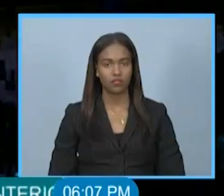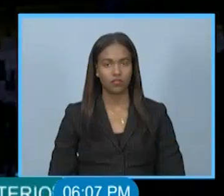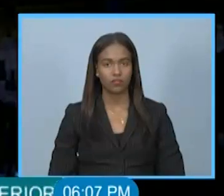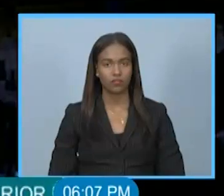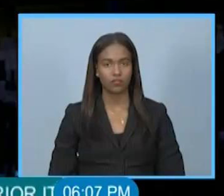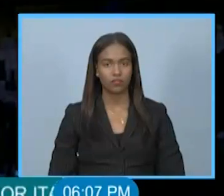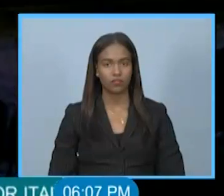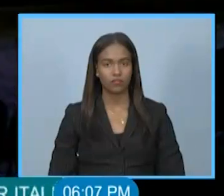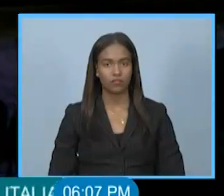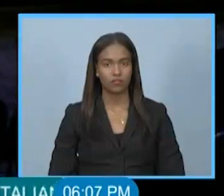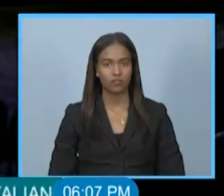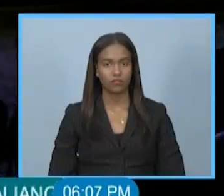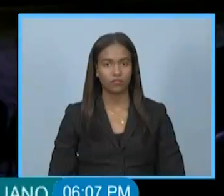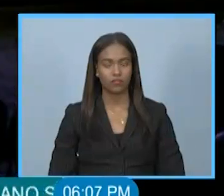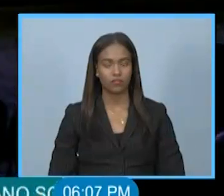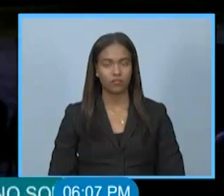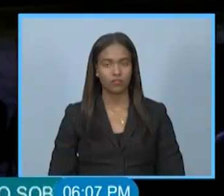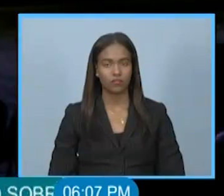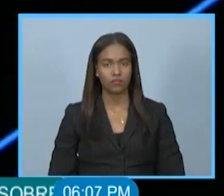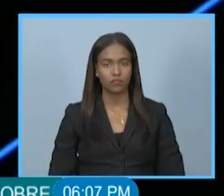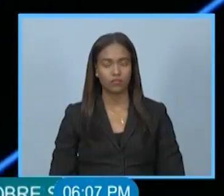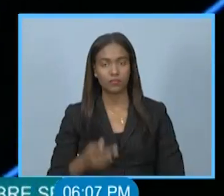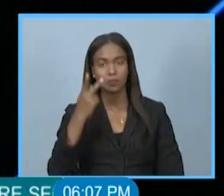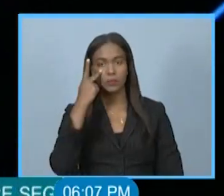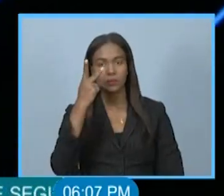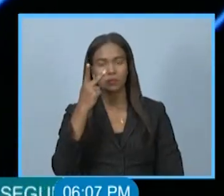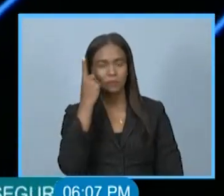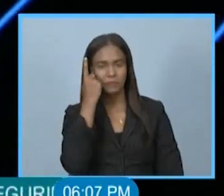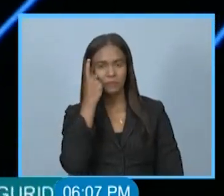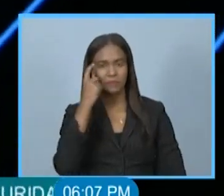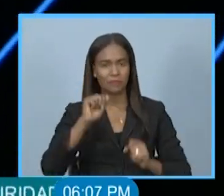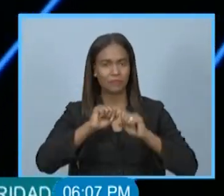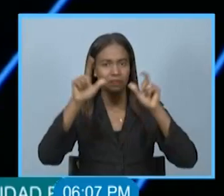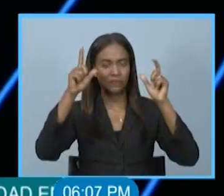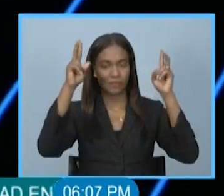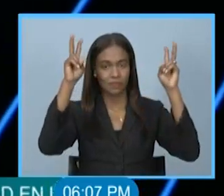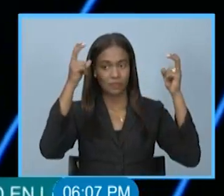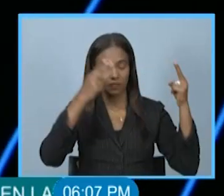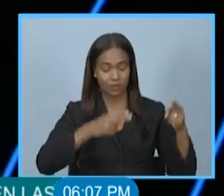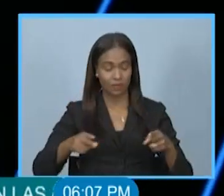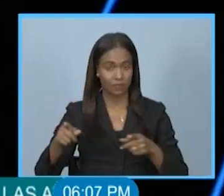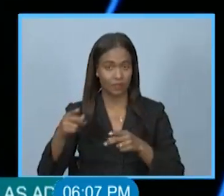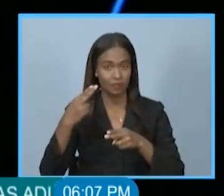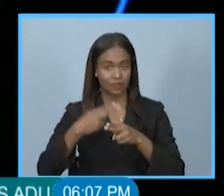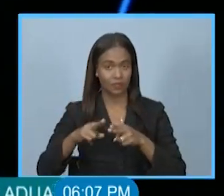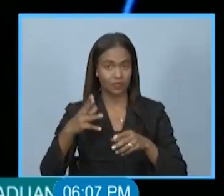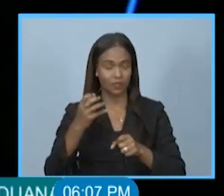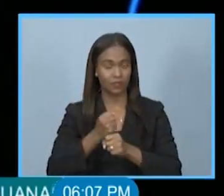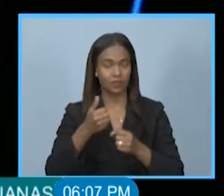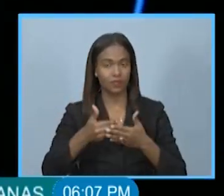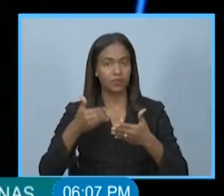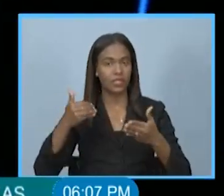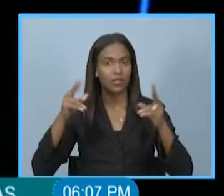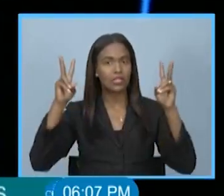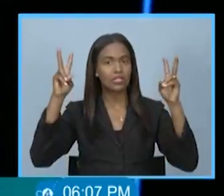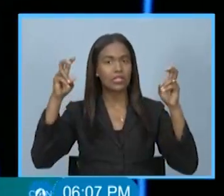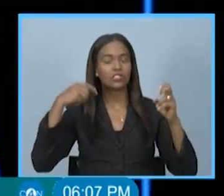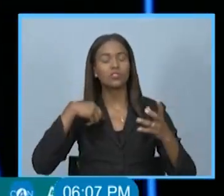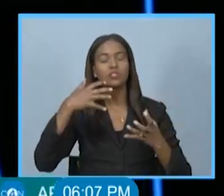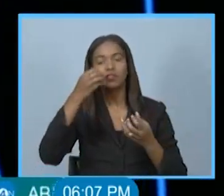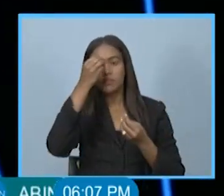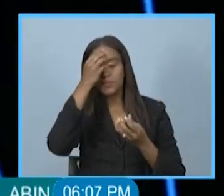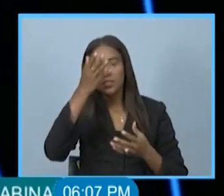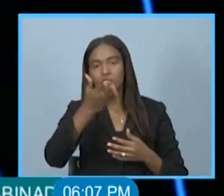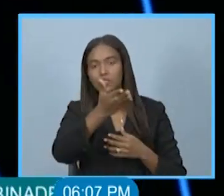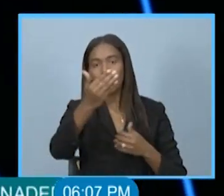adelante bueno estuvimos subiendo los principales titulares del día brevemente antes de entrar en materia Yo quiero decirles